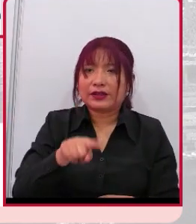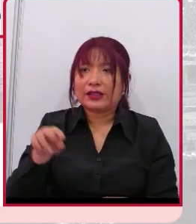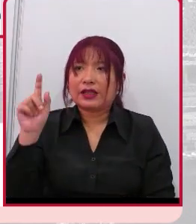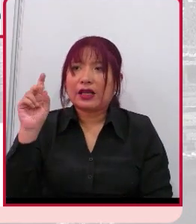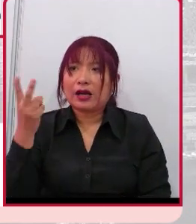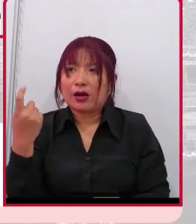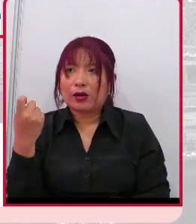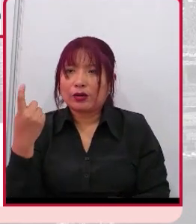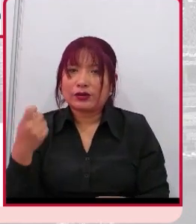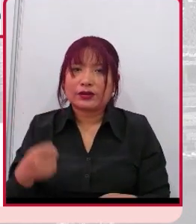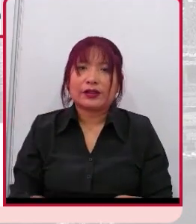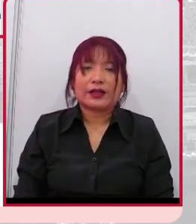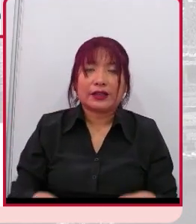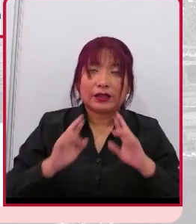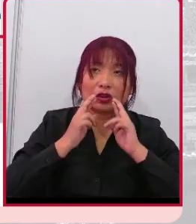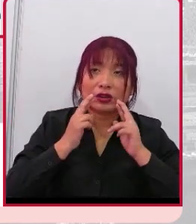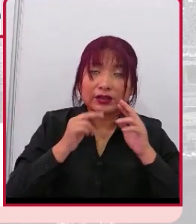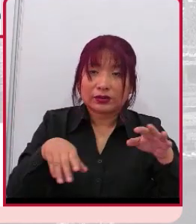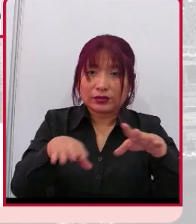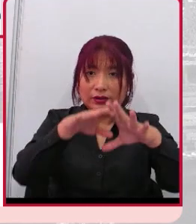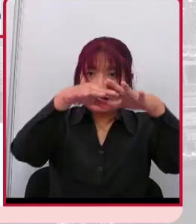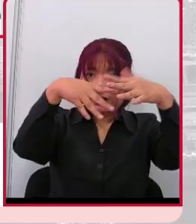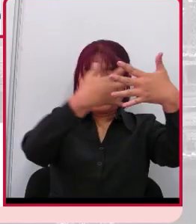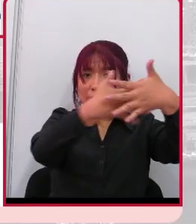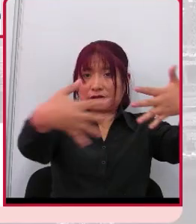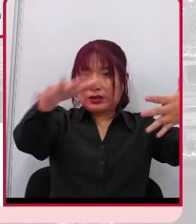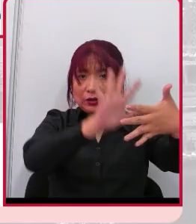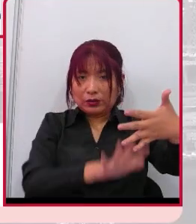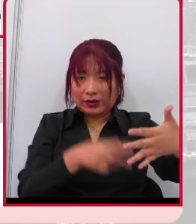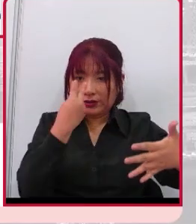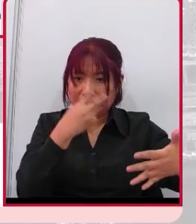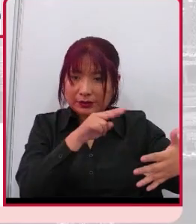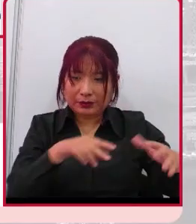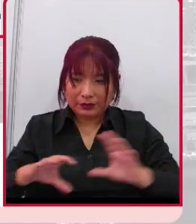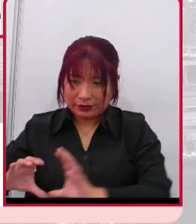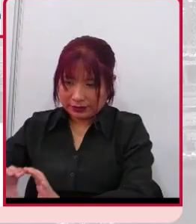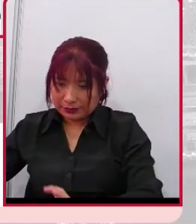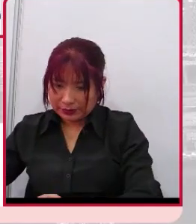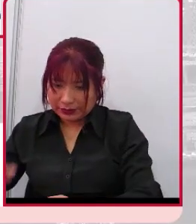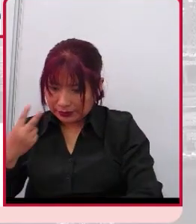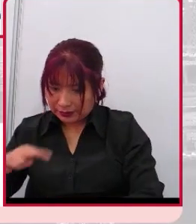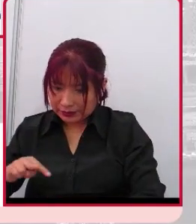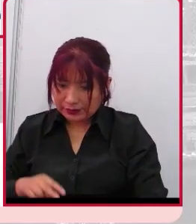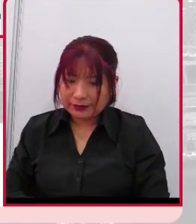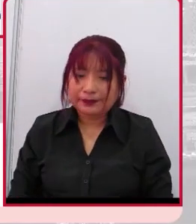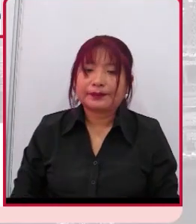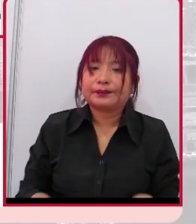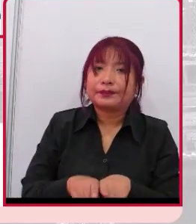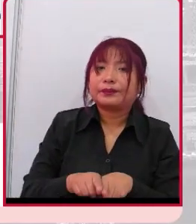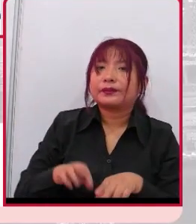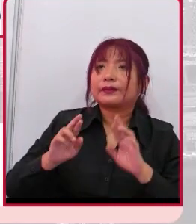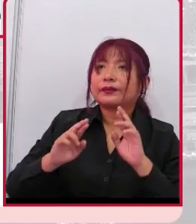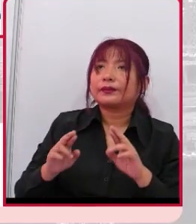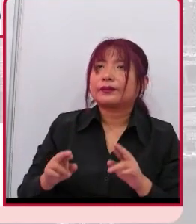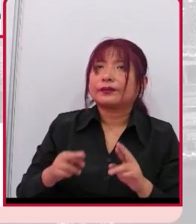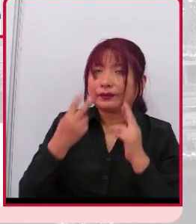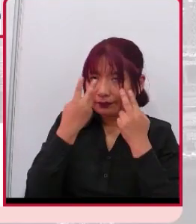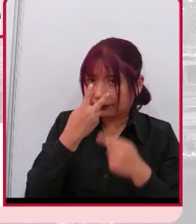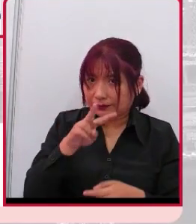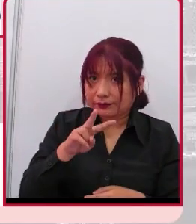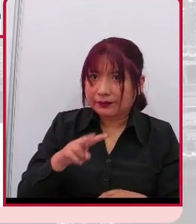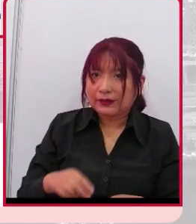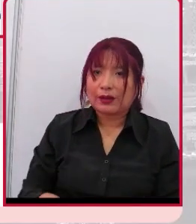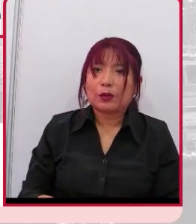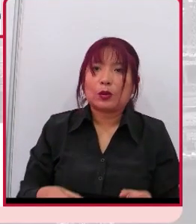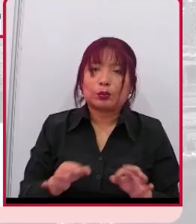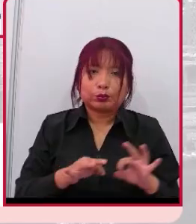los resultados, que son el cuadro que se muestra en la parte inferior derecha, vimos que las calidades subieron. La menor